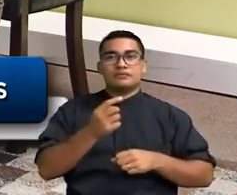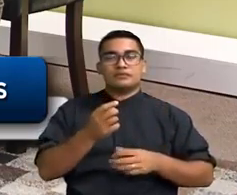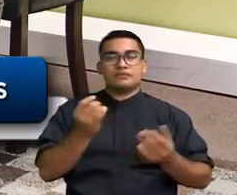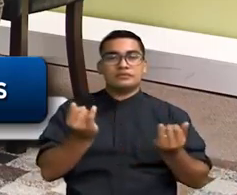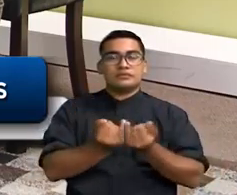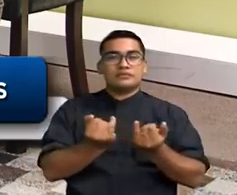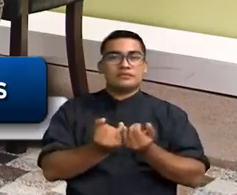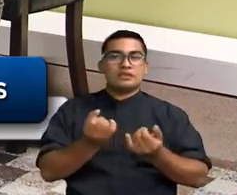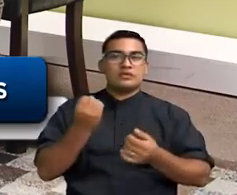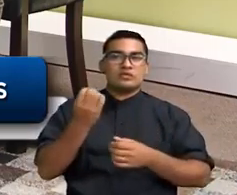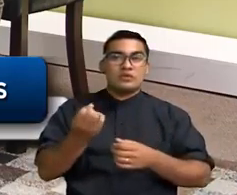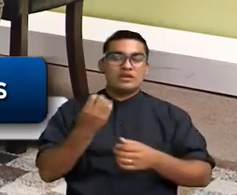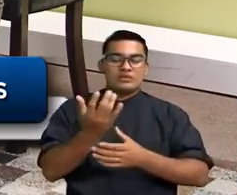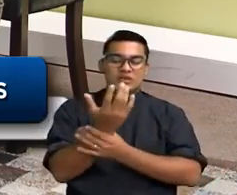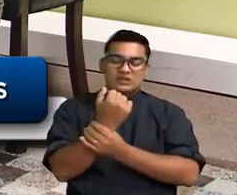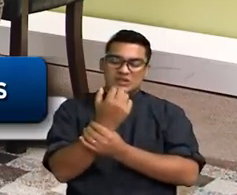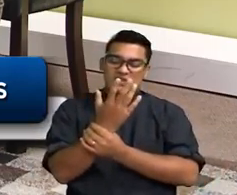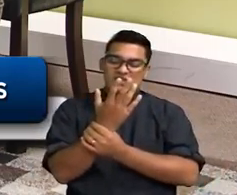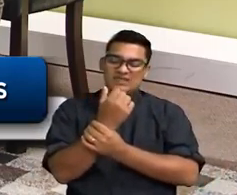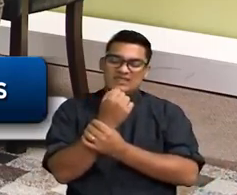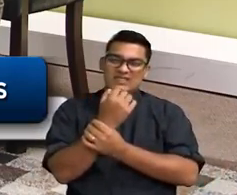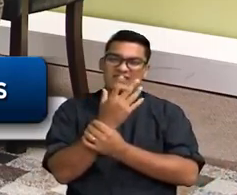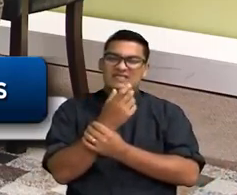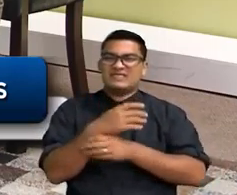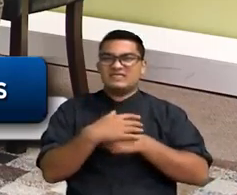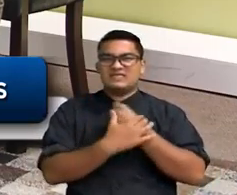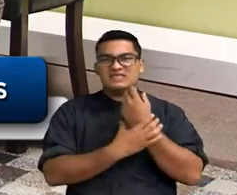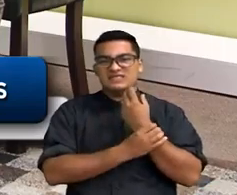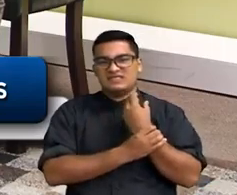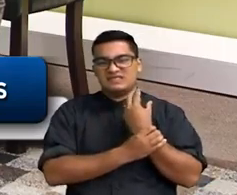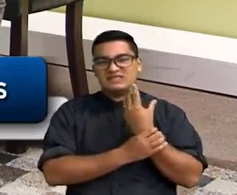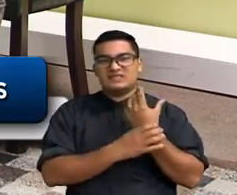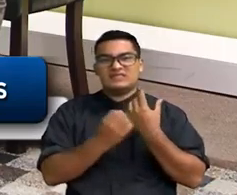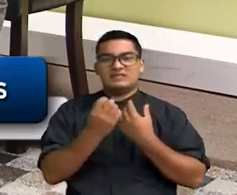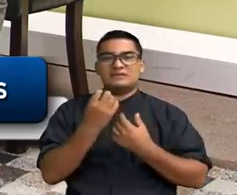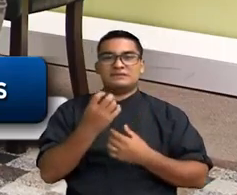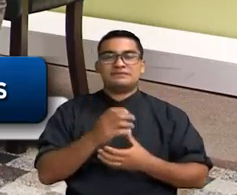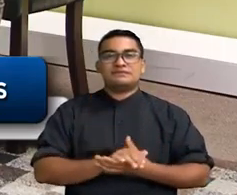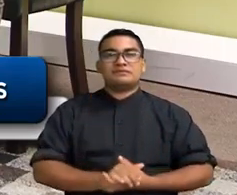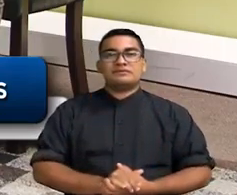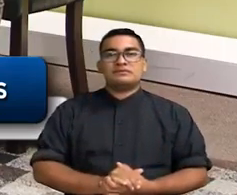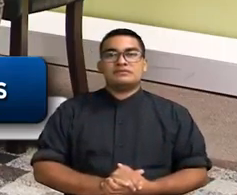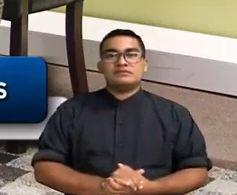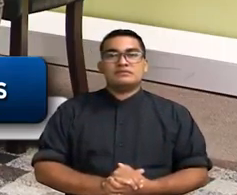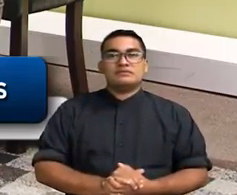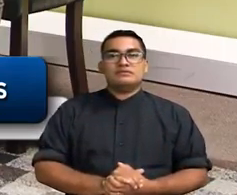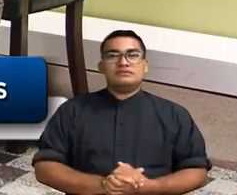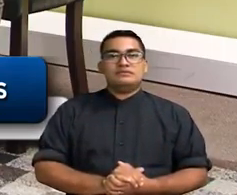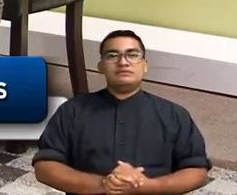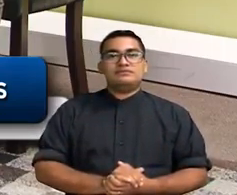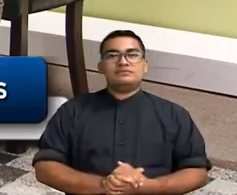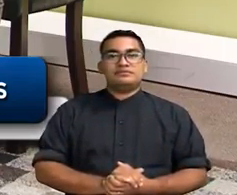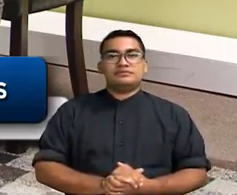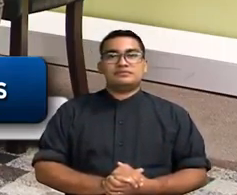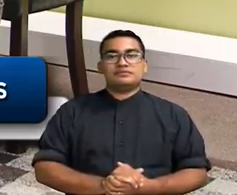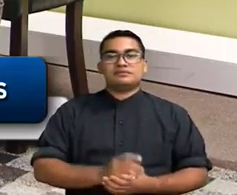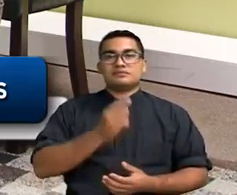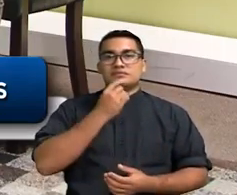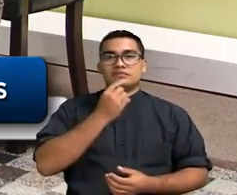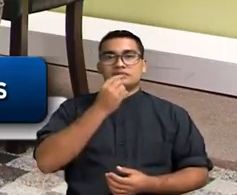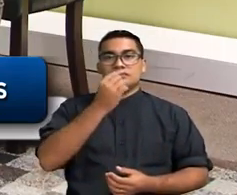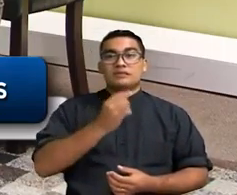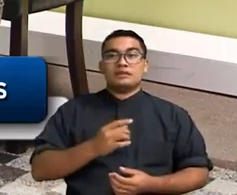inflamaciones y que a la postre conllevan a la rotura de estas. Cuando dice de que no enriquecemos nuestros tendones,